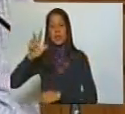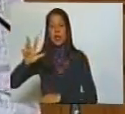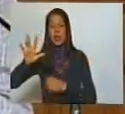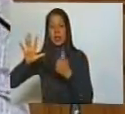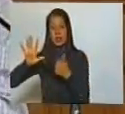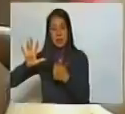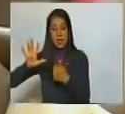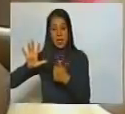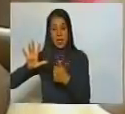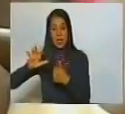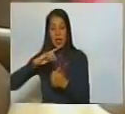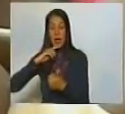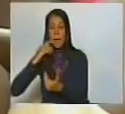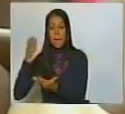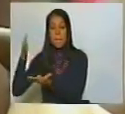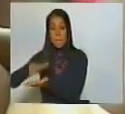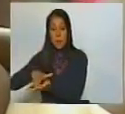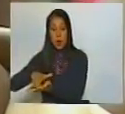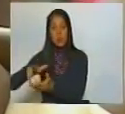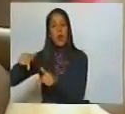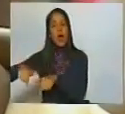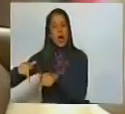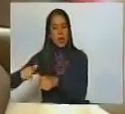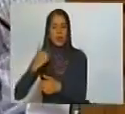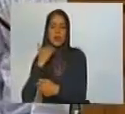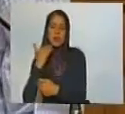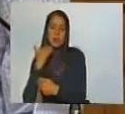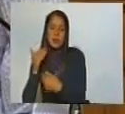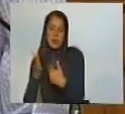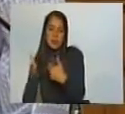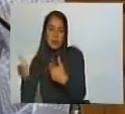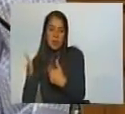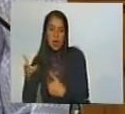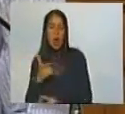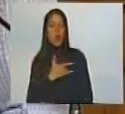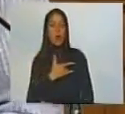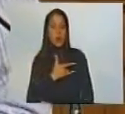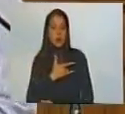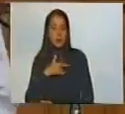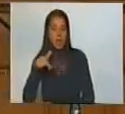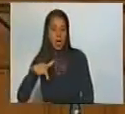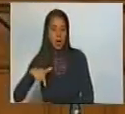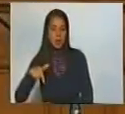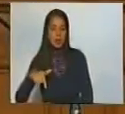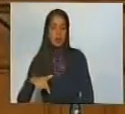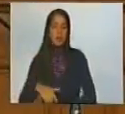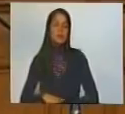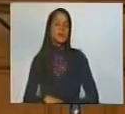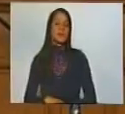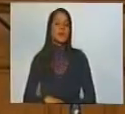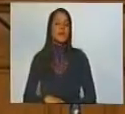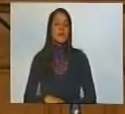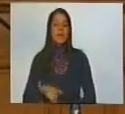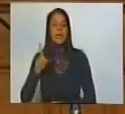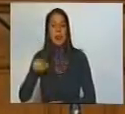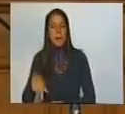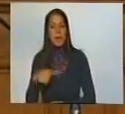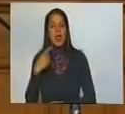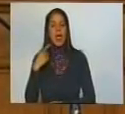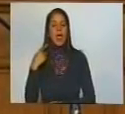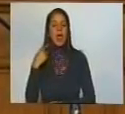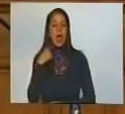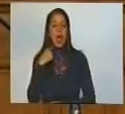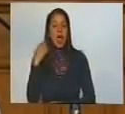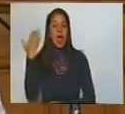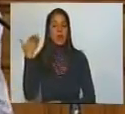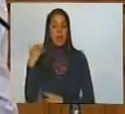1936, que lo mataron aquí cerca de la antigua Universidad de San Francisco, con la generación del 60